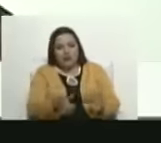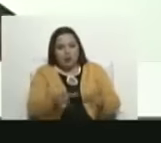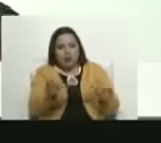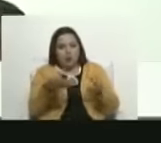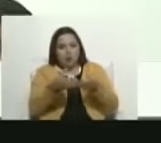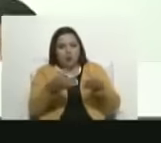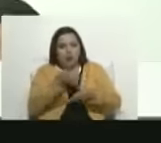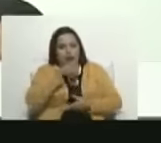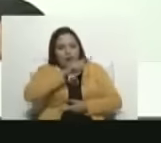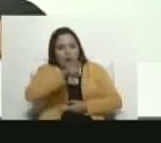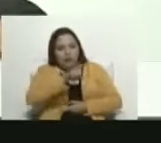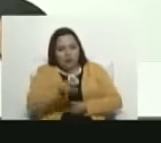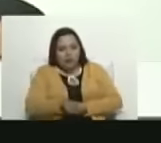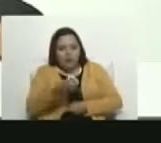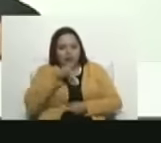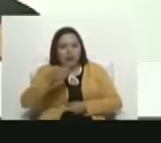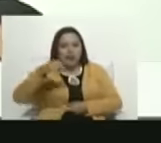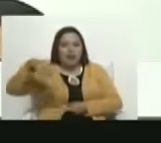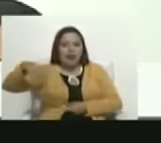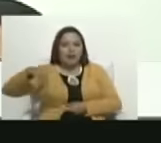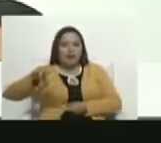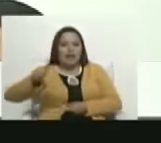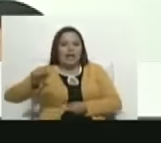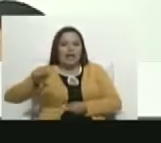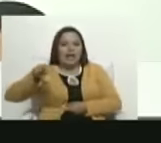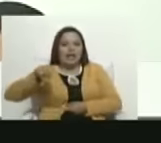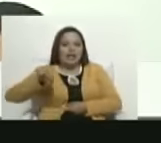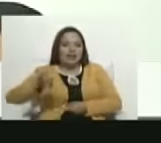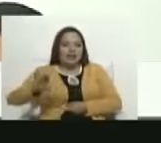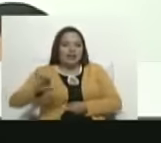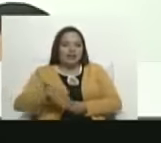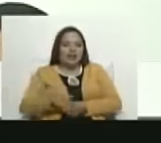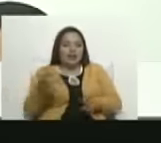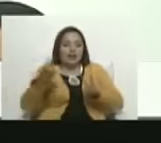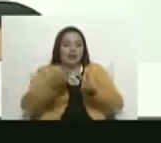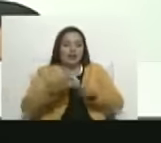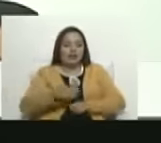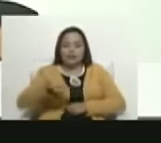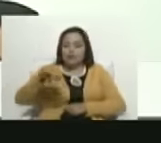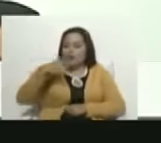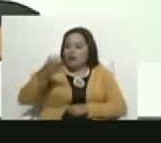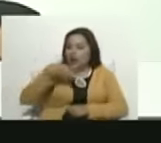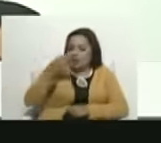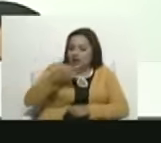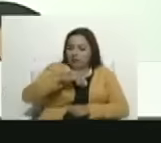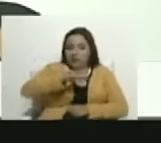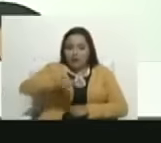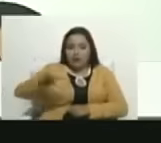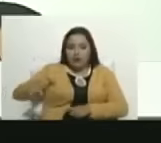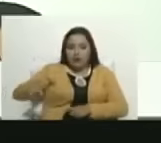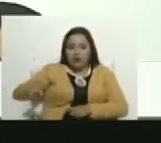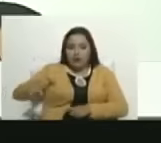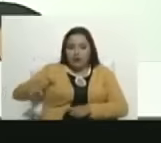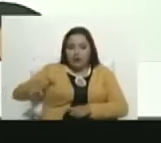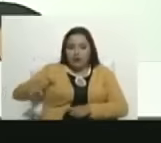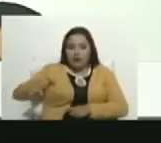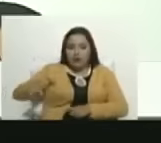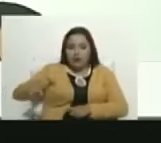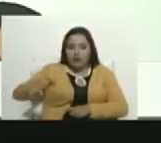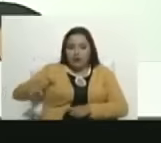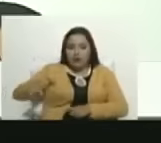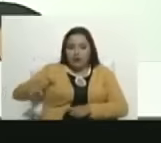preguntas con Melanie Castillo por Venezolana de Televisión. Muy buenas tardes a todos los presentes. La primera pregunta.